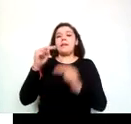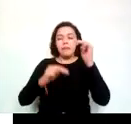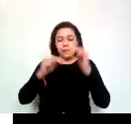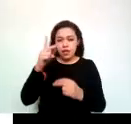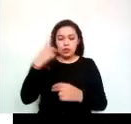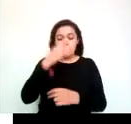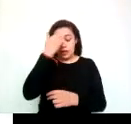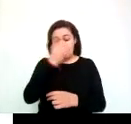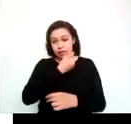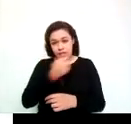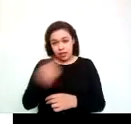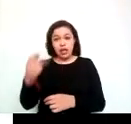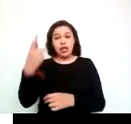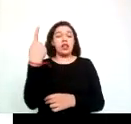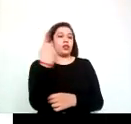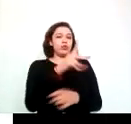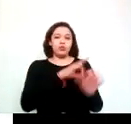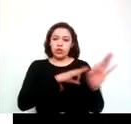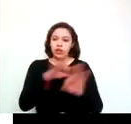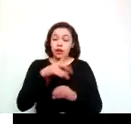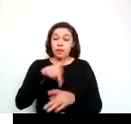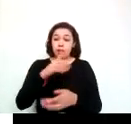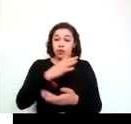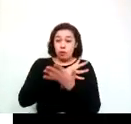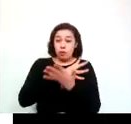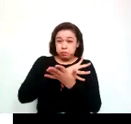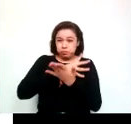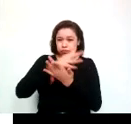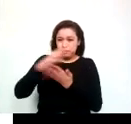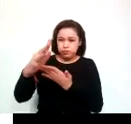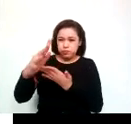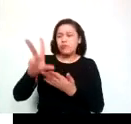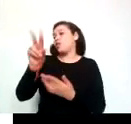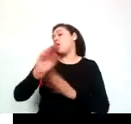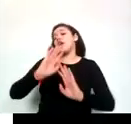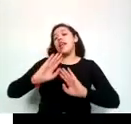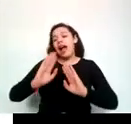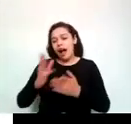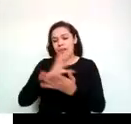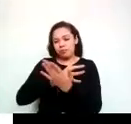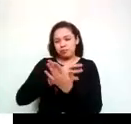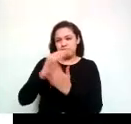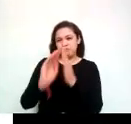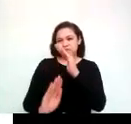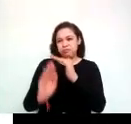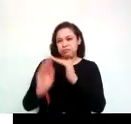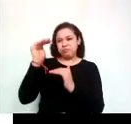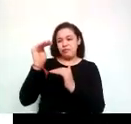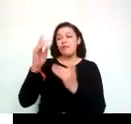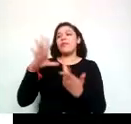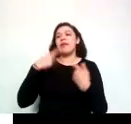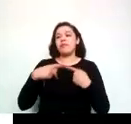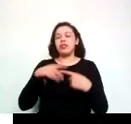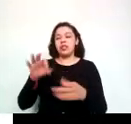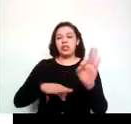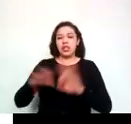sus funciones, pero no puede ser excedida. Cuando es excedida es cuando empieza a tener un conflicto el trabajador y que puede